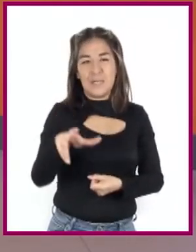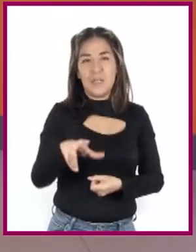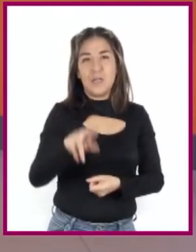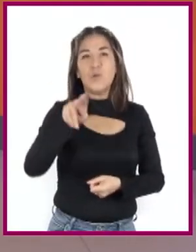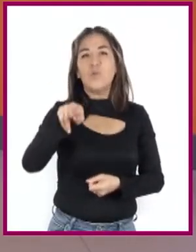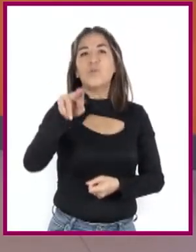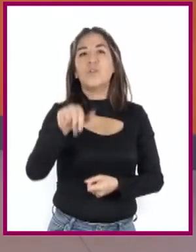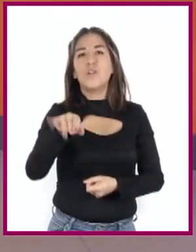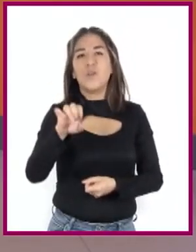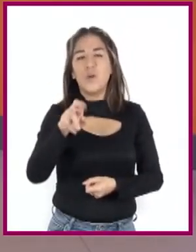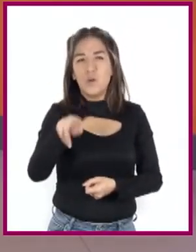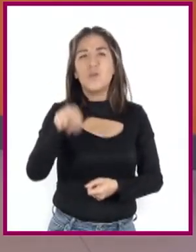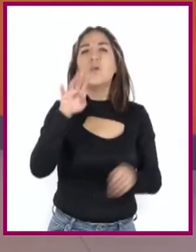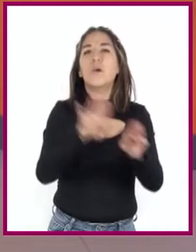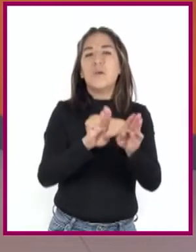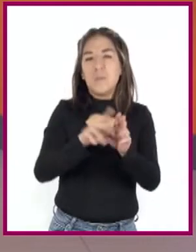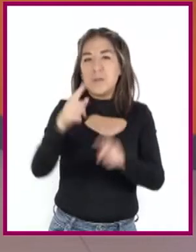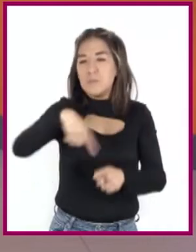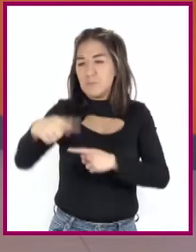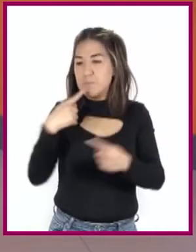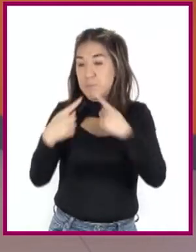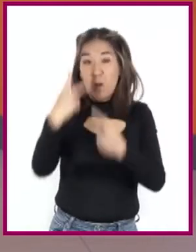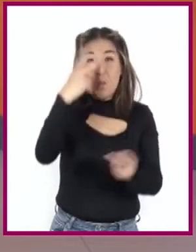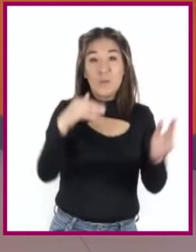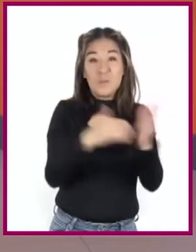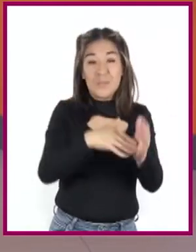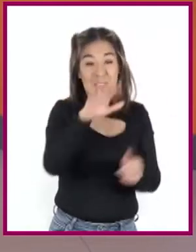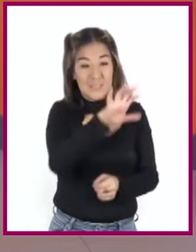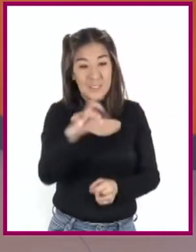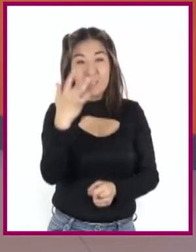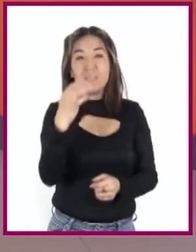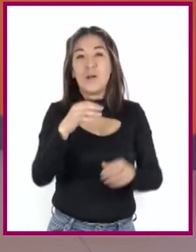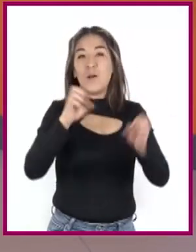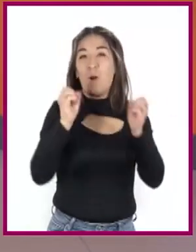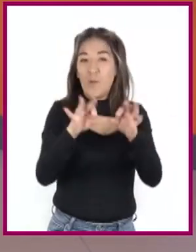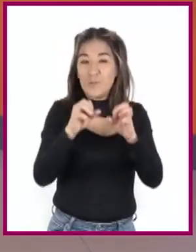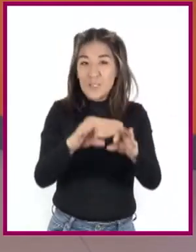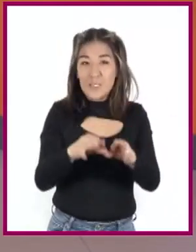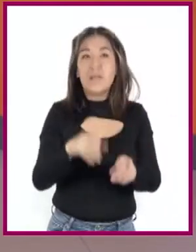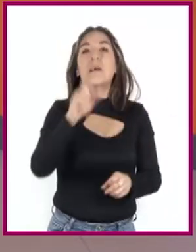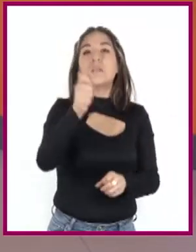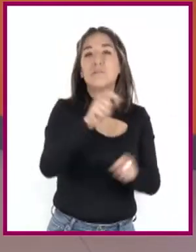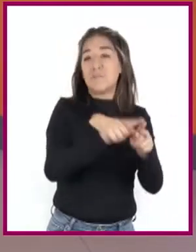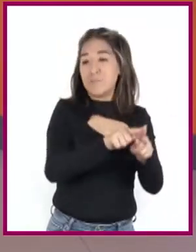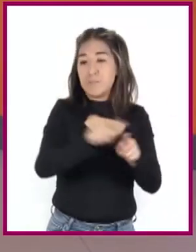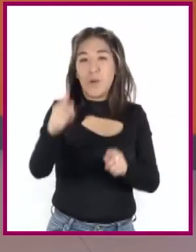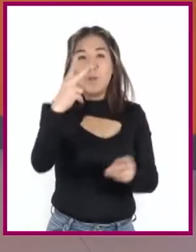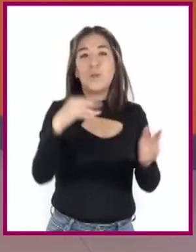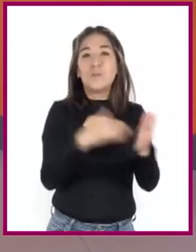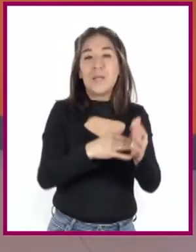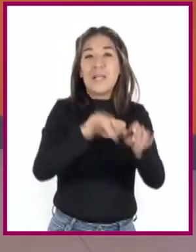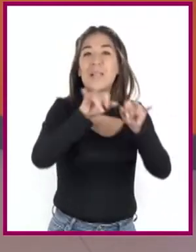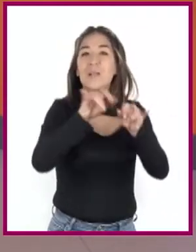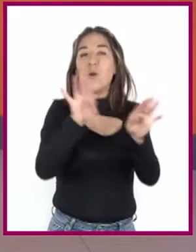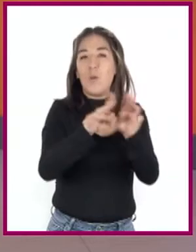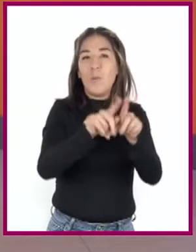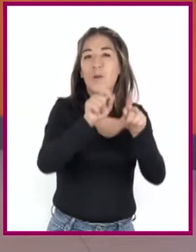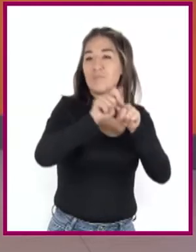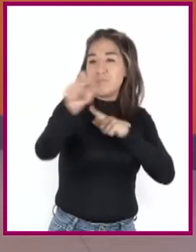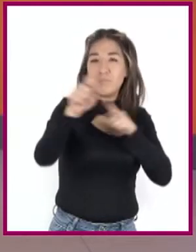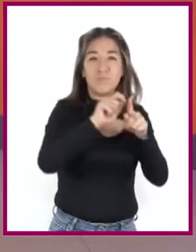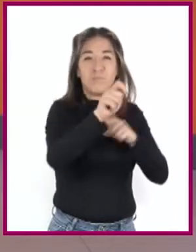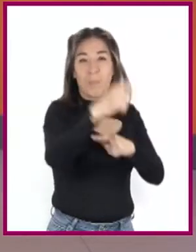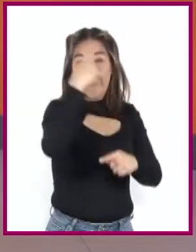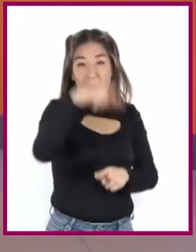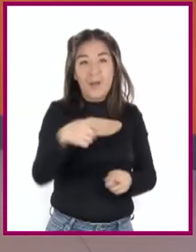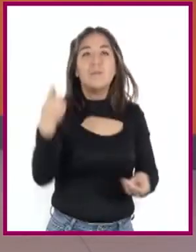más de 2,250 oficinas y 120,000 kilómetros de líneas, y se ofrecían servicios tanto